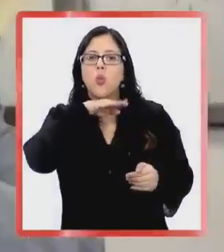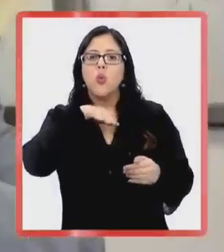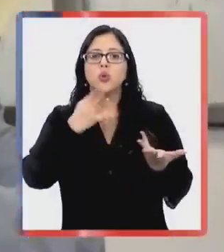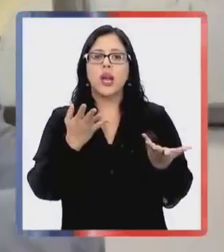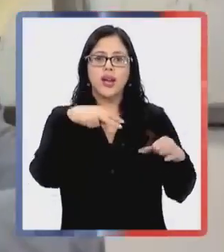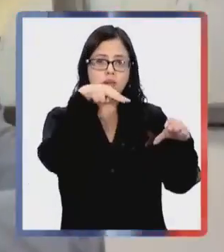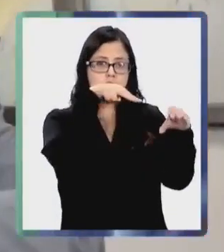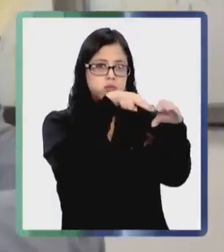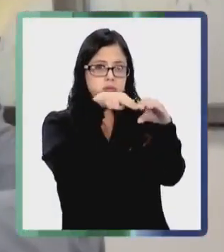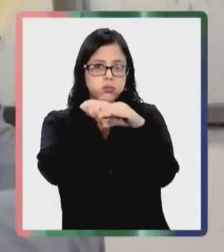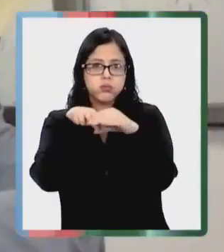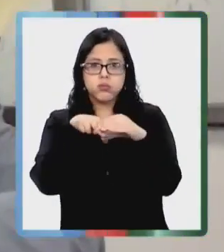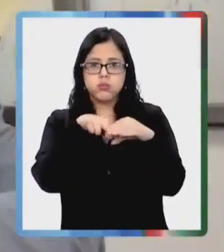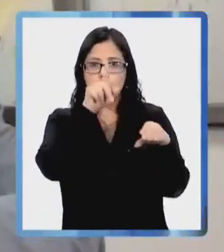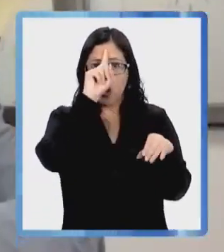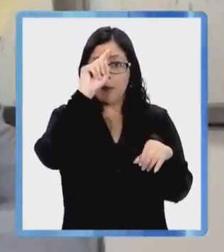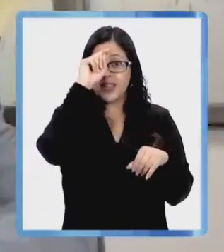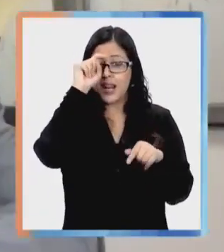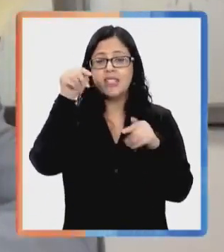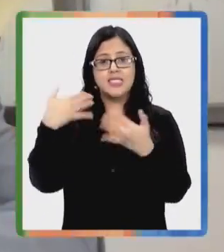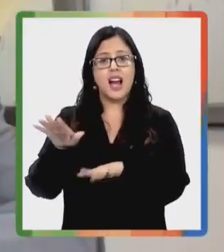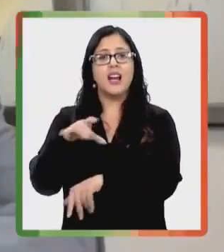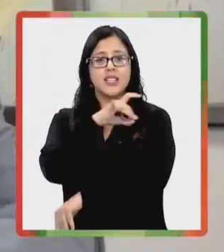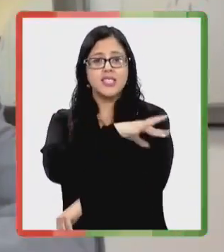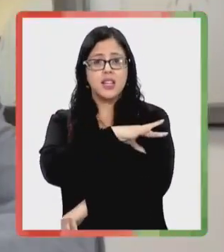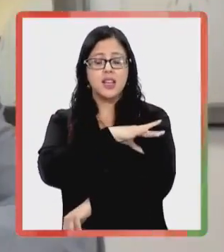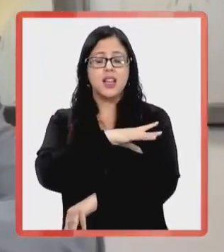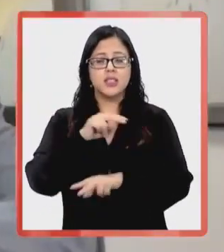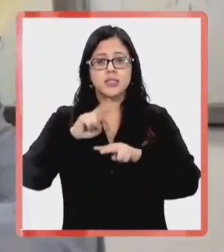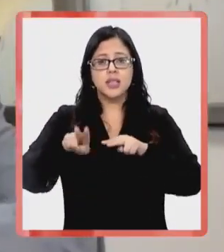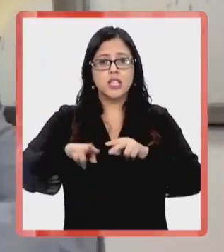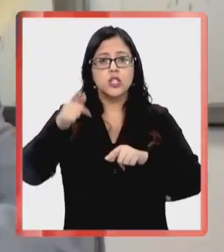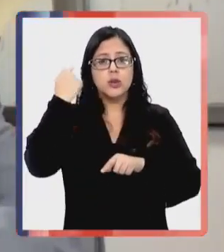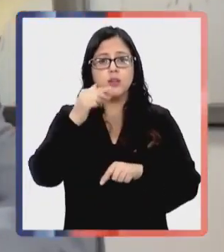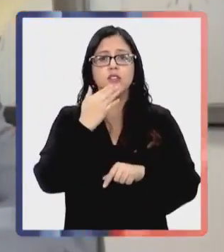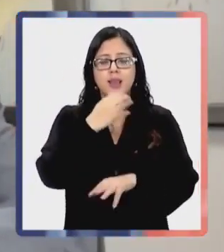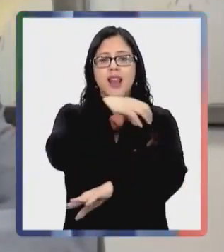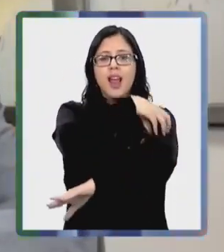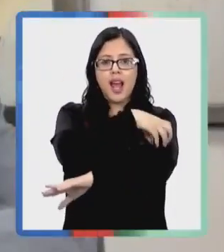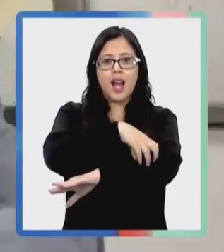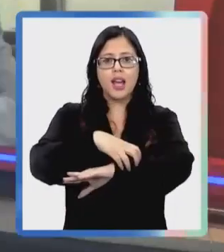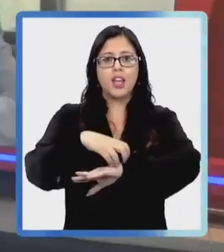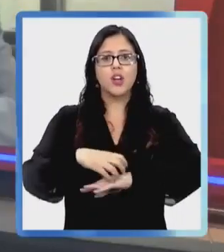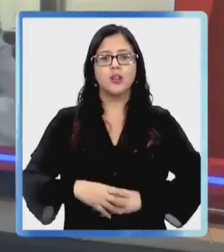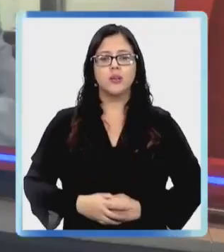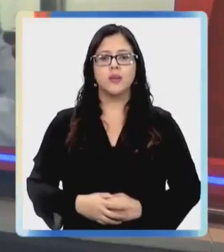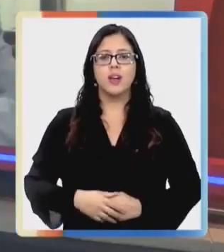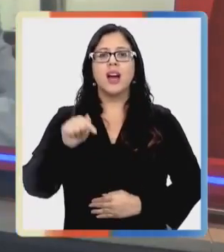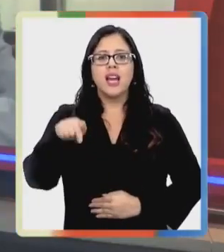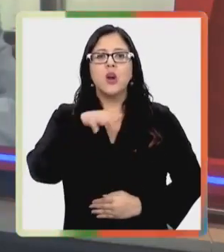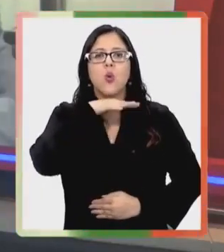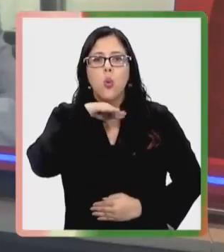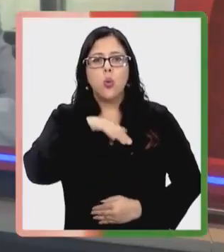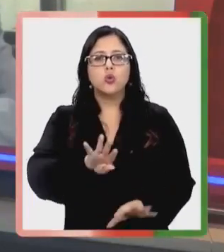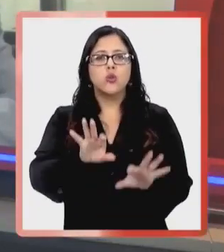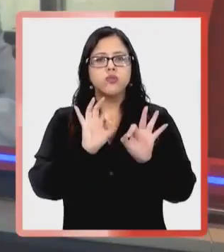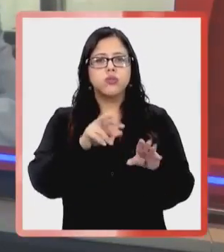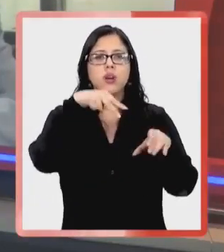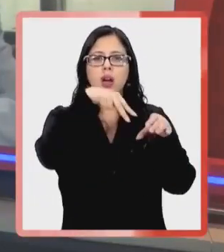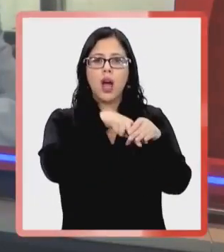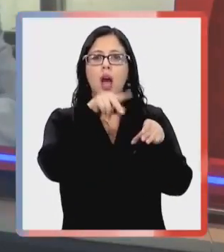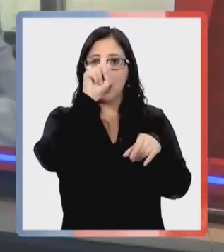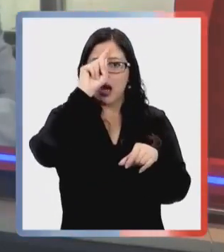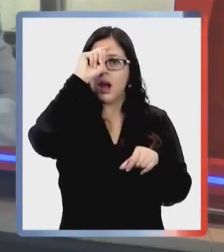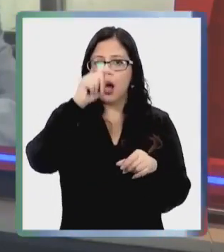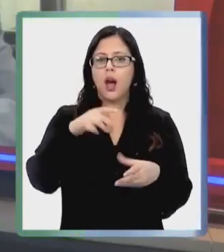pabellones. Se hizo en todo Chile, pero también se hizo en regiones. Uso eficiente de pabellones, qué